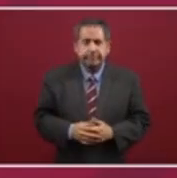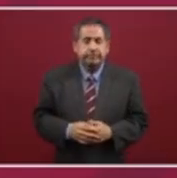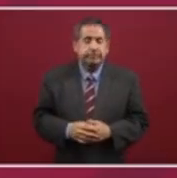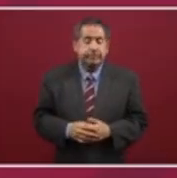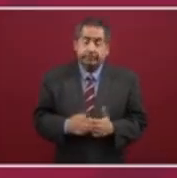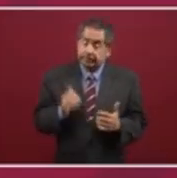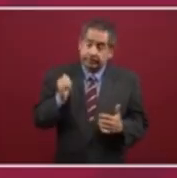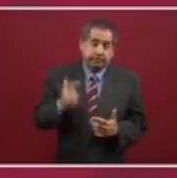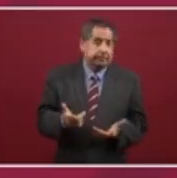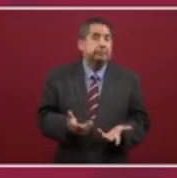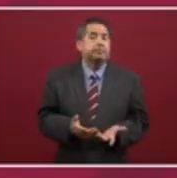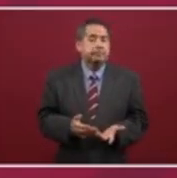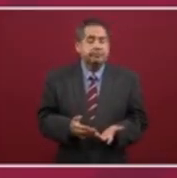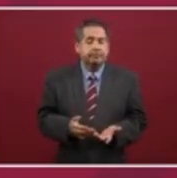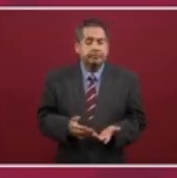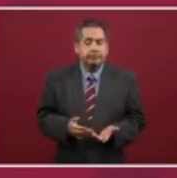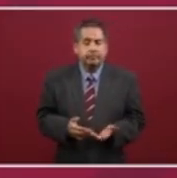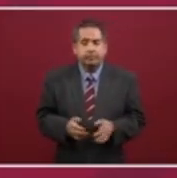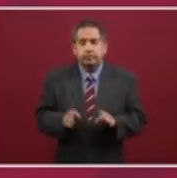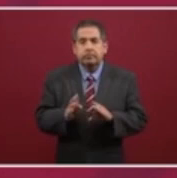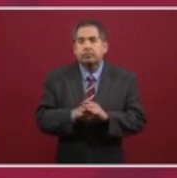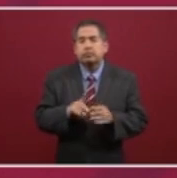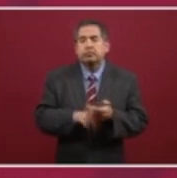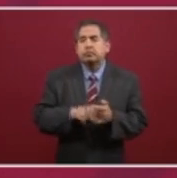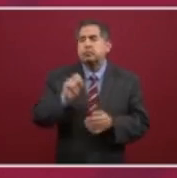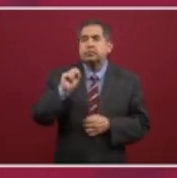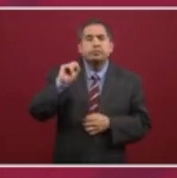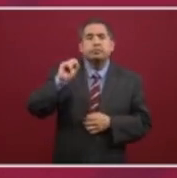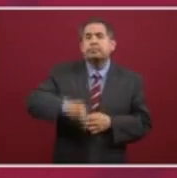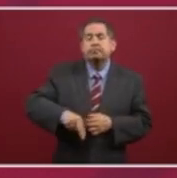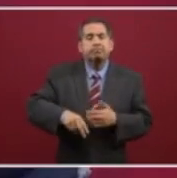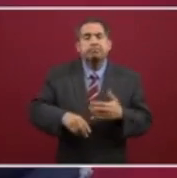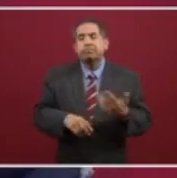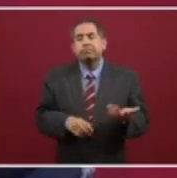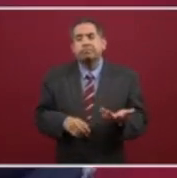mínimo, que no haya